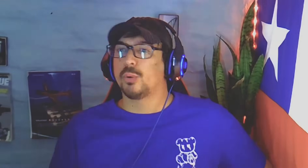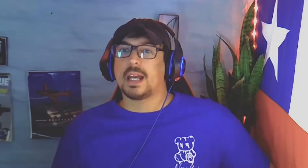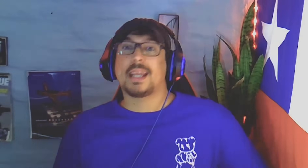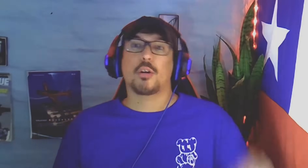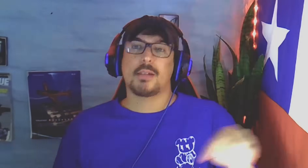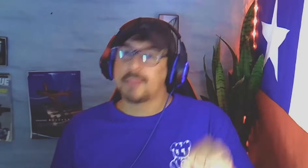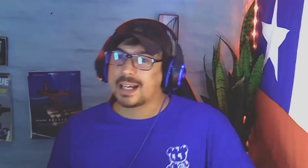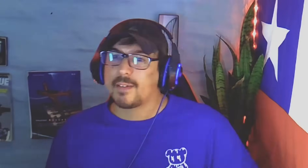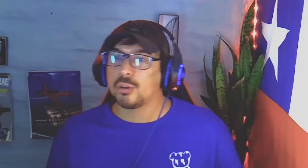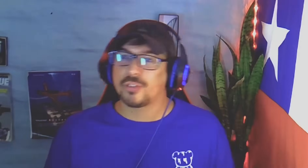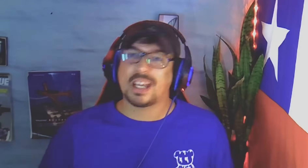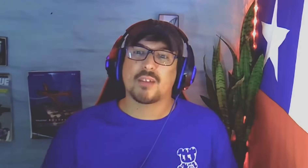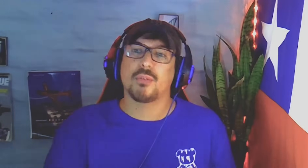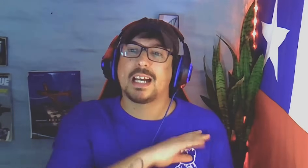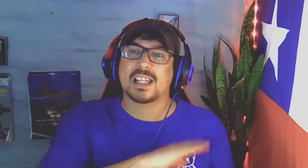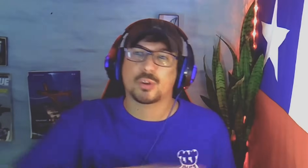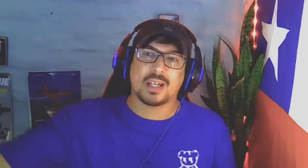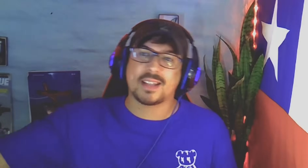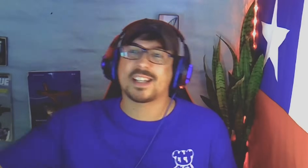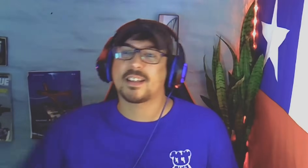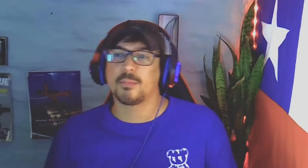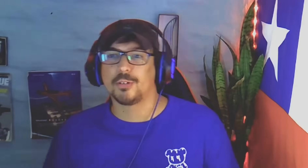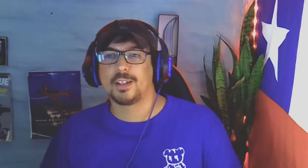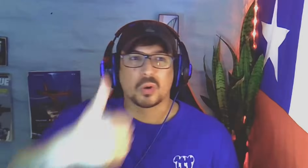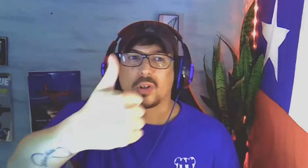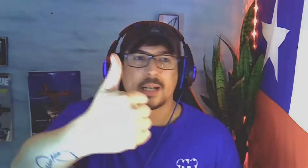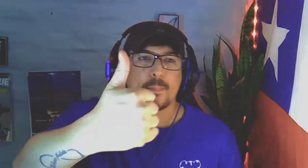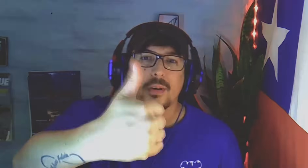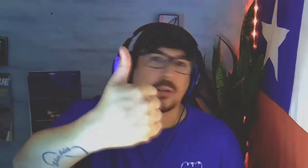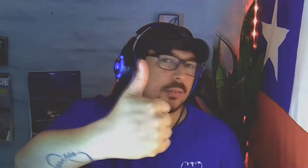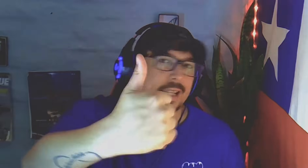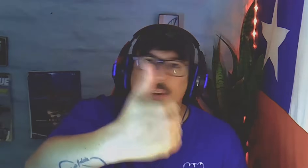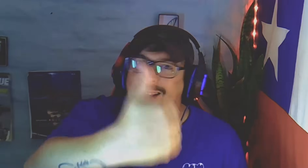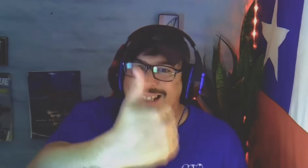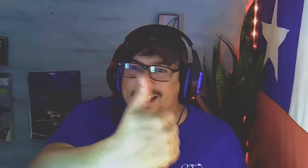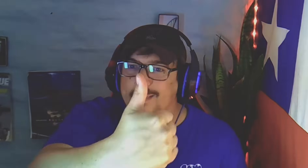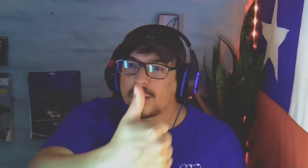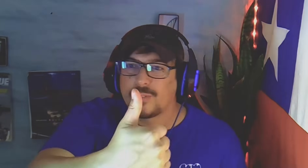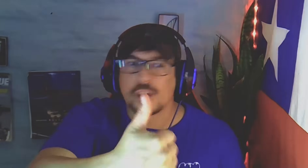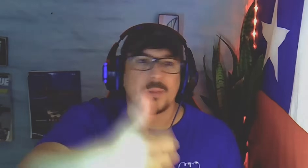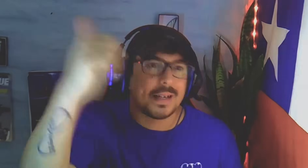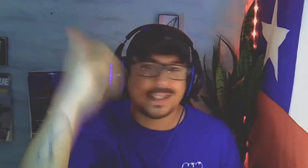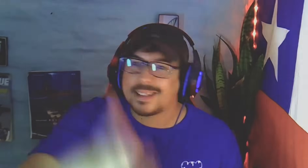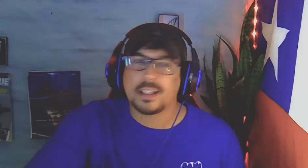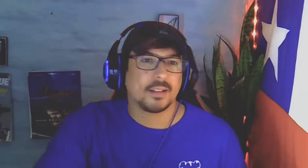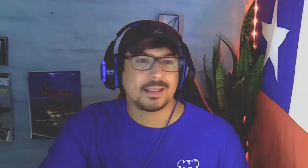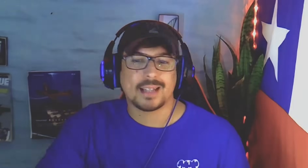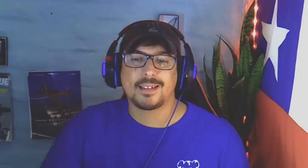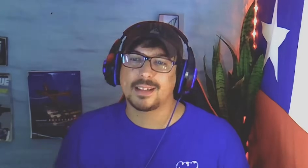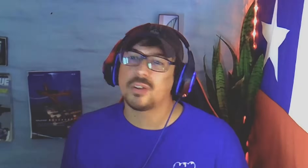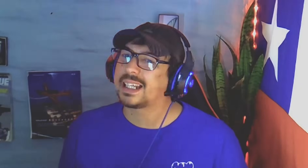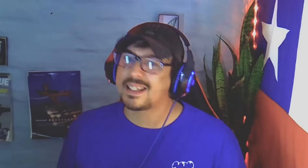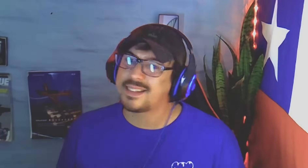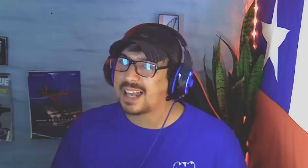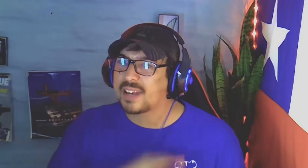me gusta y coméntenme acá abajo si hay que fumigar todas estas ratas inmundas. Con que me pongan un dedito así, ya me conformo, me están